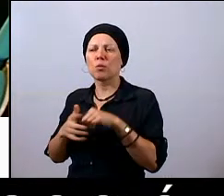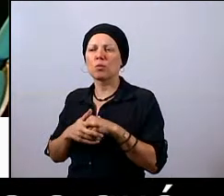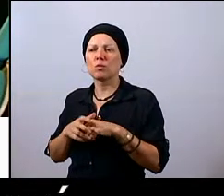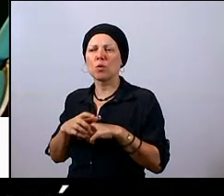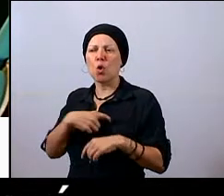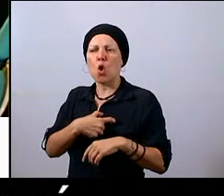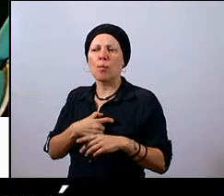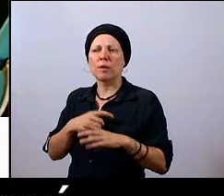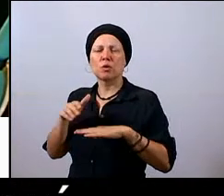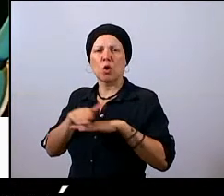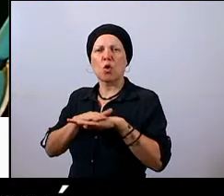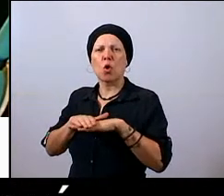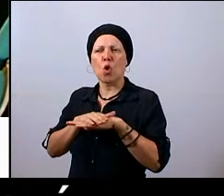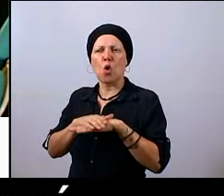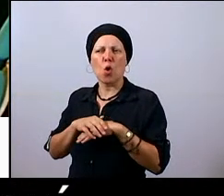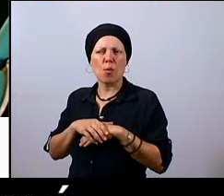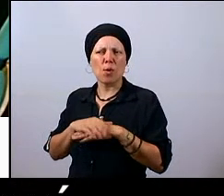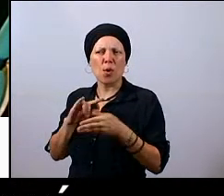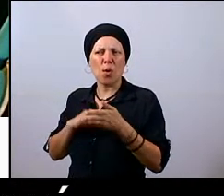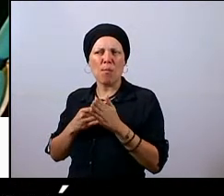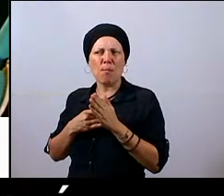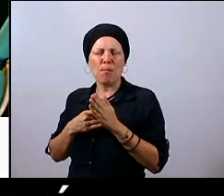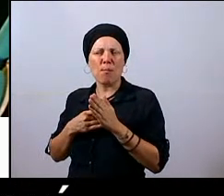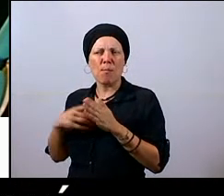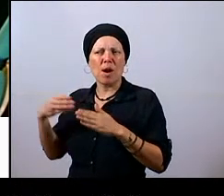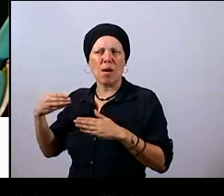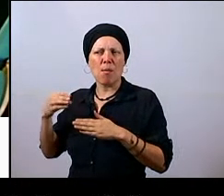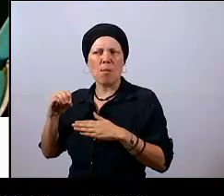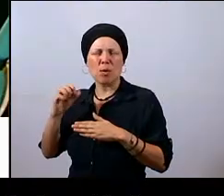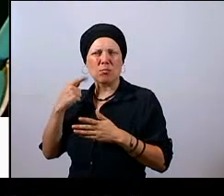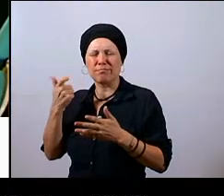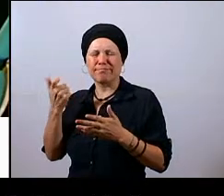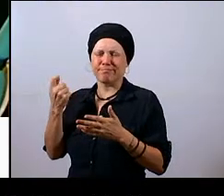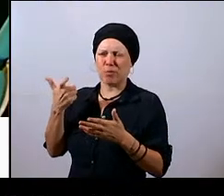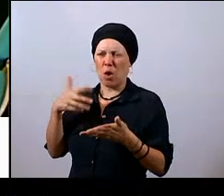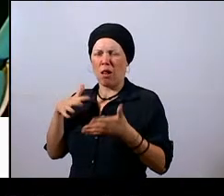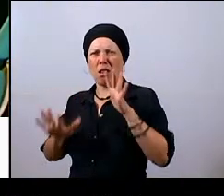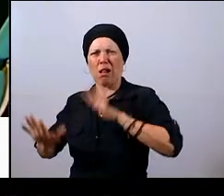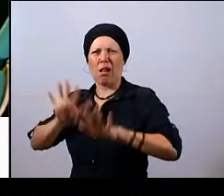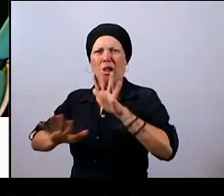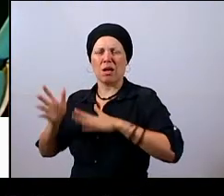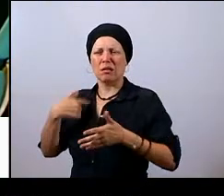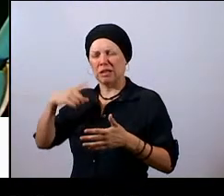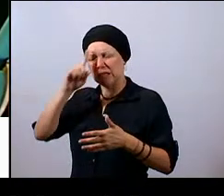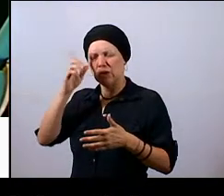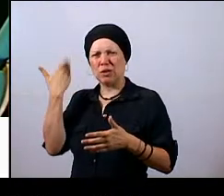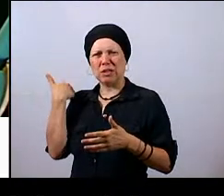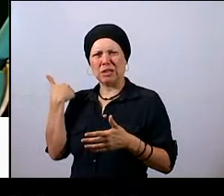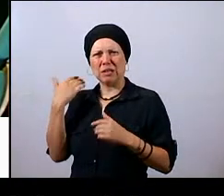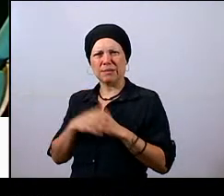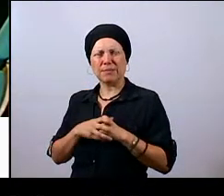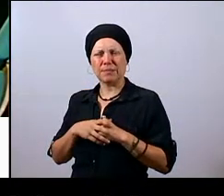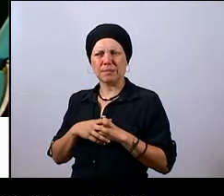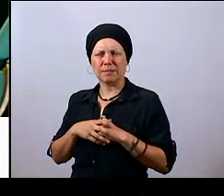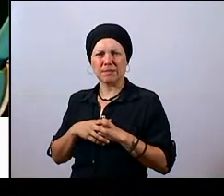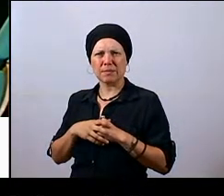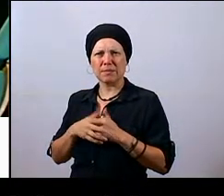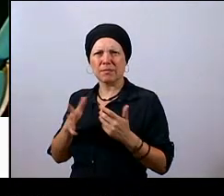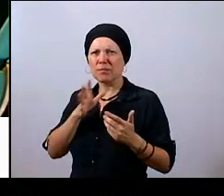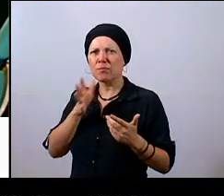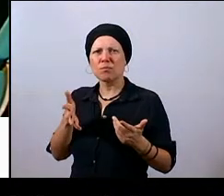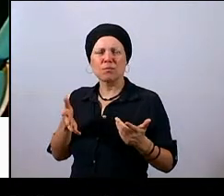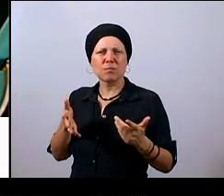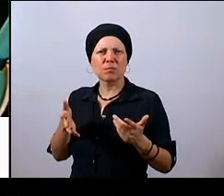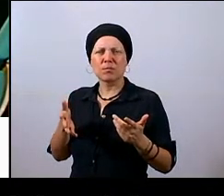de Gobierno, no sé, el plan de ayudas MOVES, yo ya me he perdido un poco porque se amplió varias veces, no sé si esto es una nueva ampliación simplemente o tiene algún